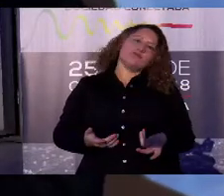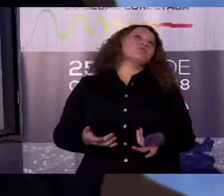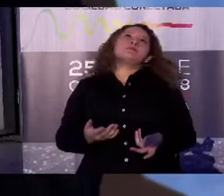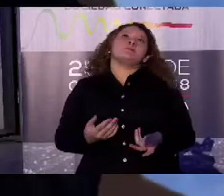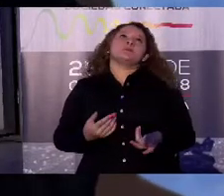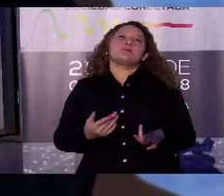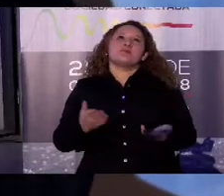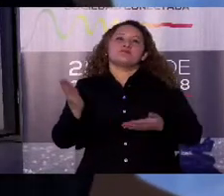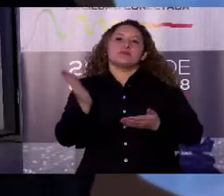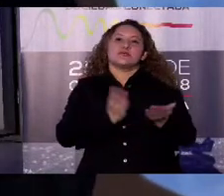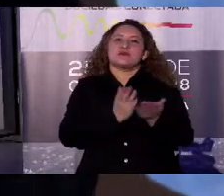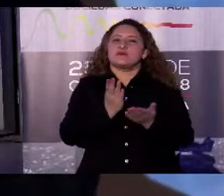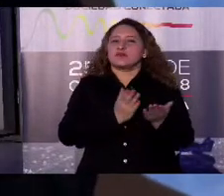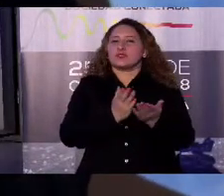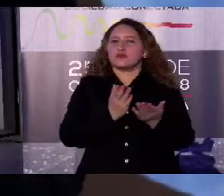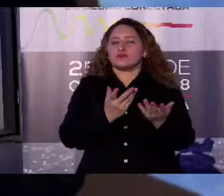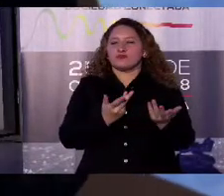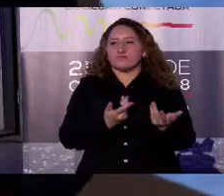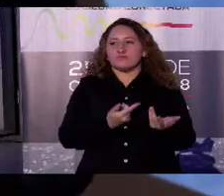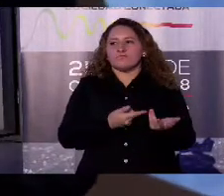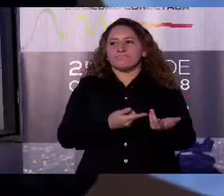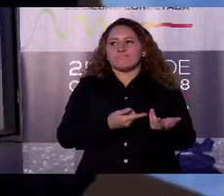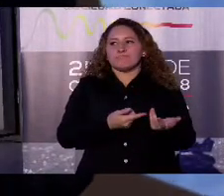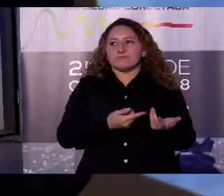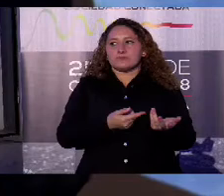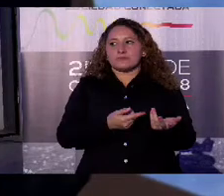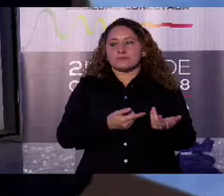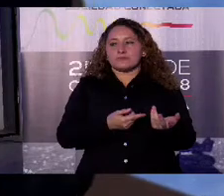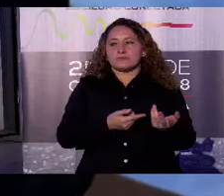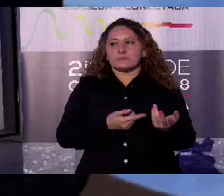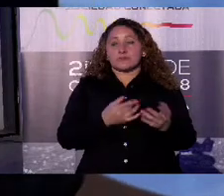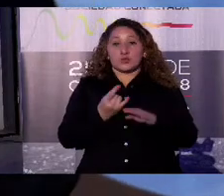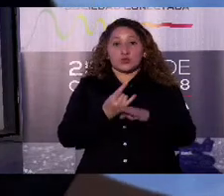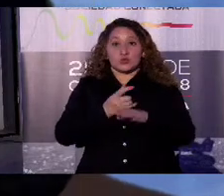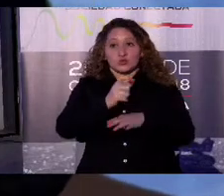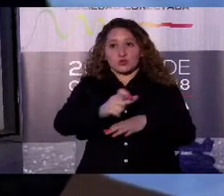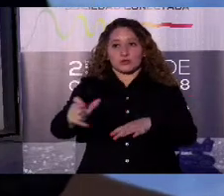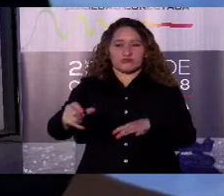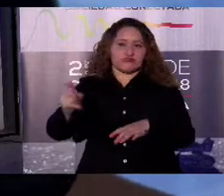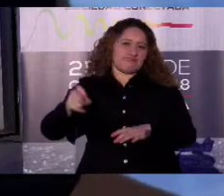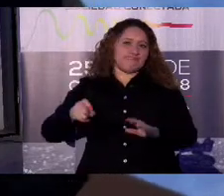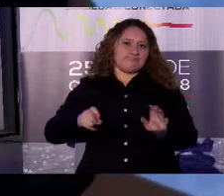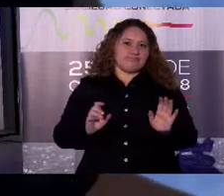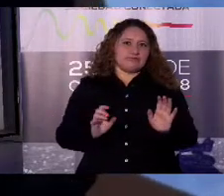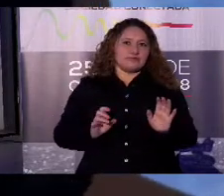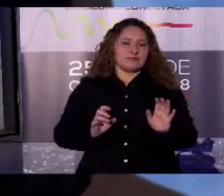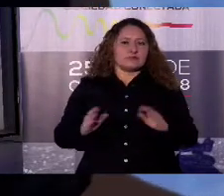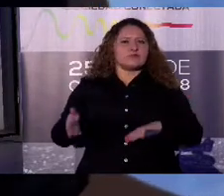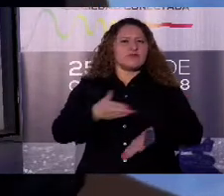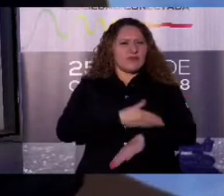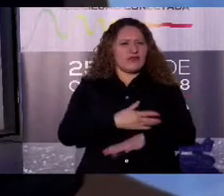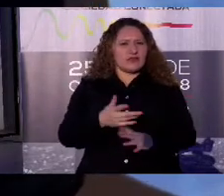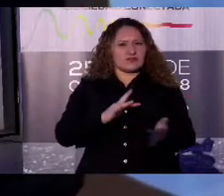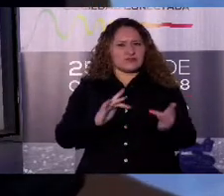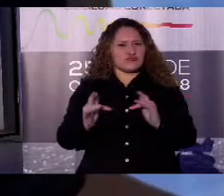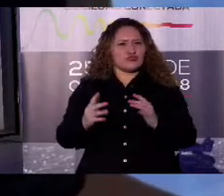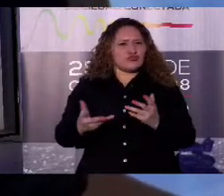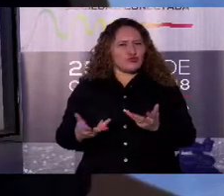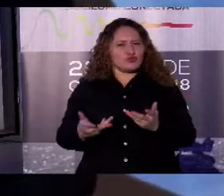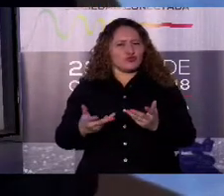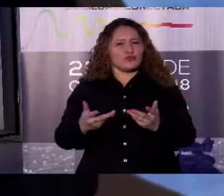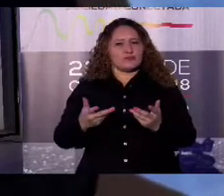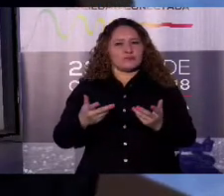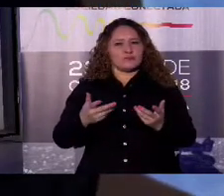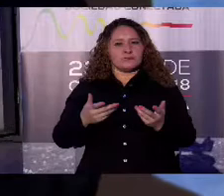el servicio hacia lo que requiere el usuario. Anteriormente las redes